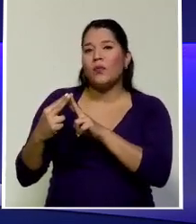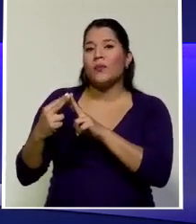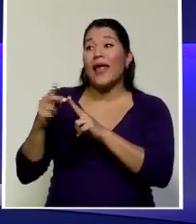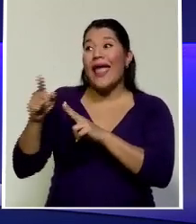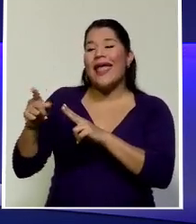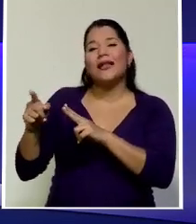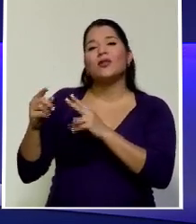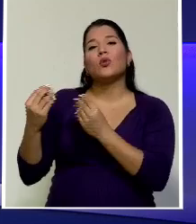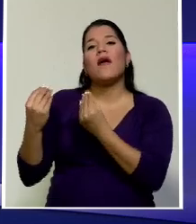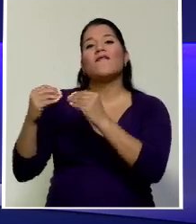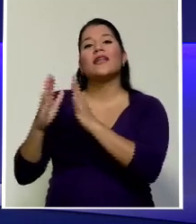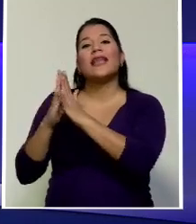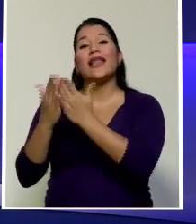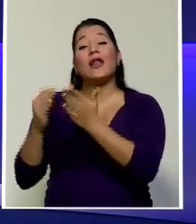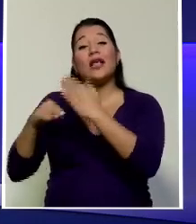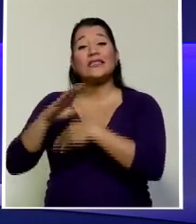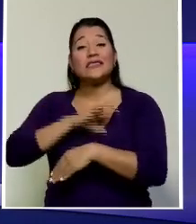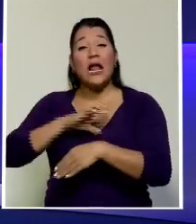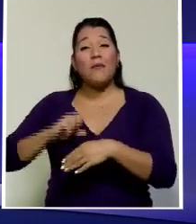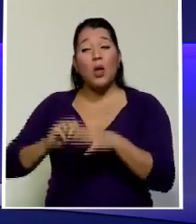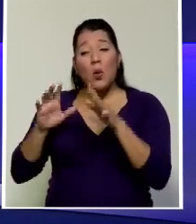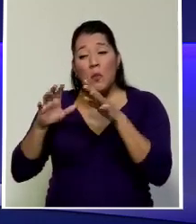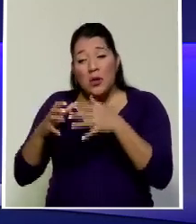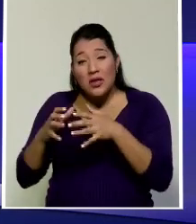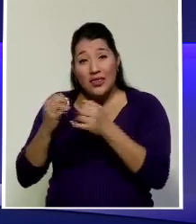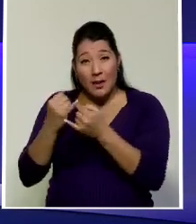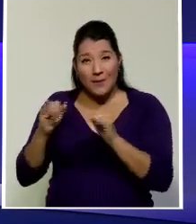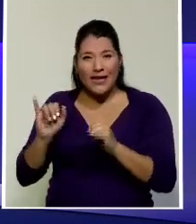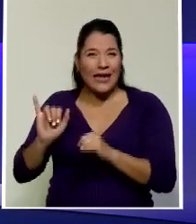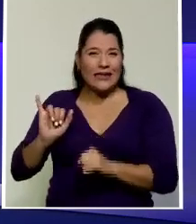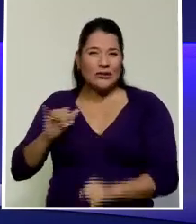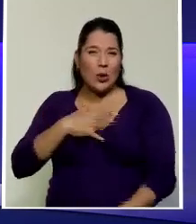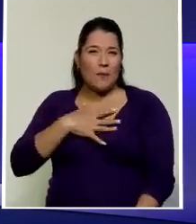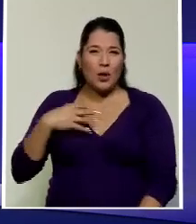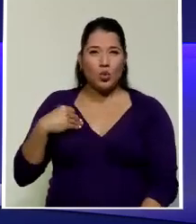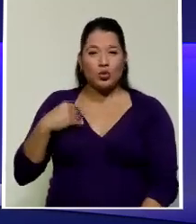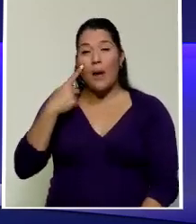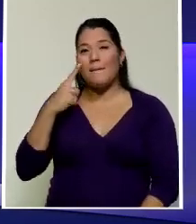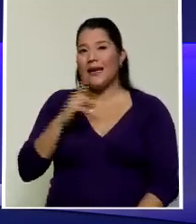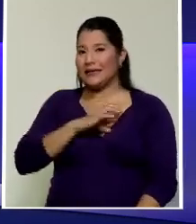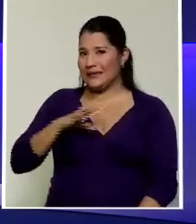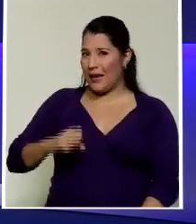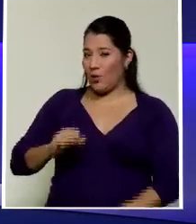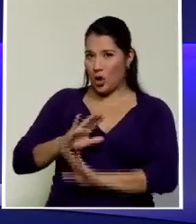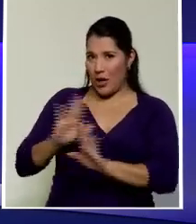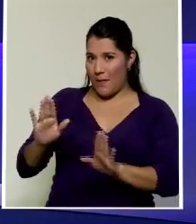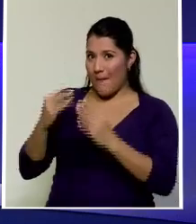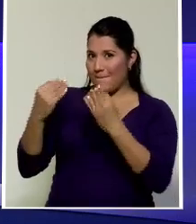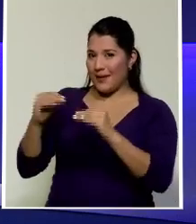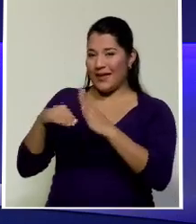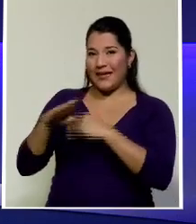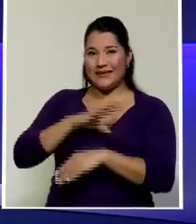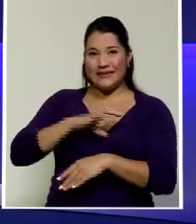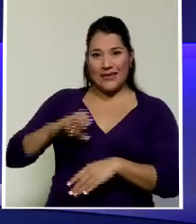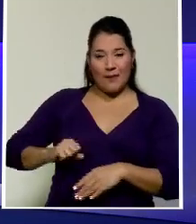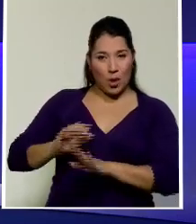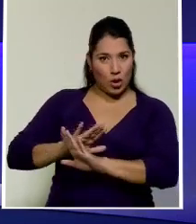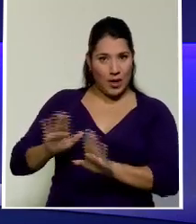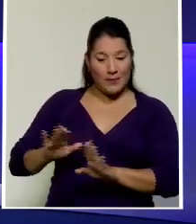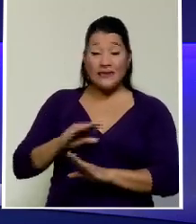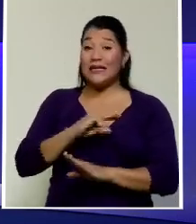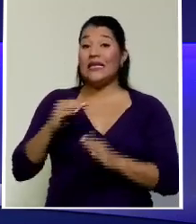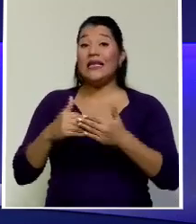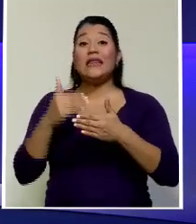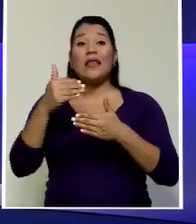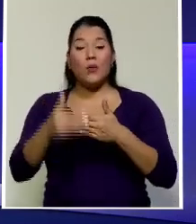una editorial salvadoreña, pequeñita, independiente, que es lo que me gusta, ¿no? Para El Salvador nada más, para venta en El Salvador, derechos en El Salvador. Y